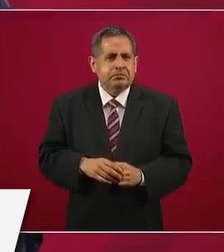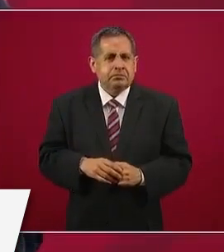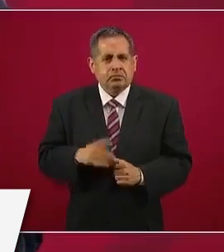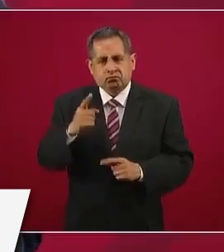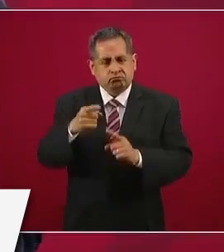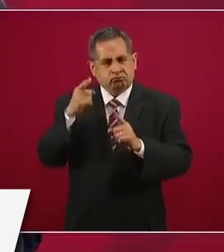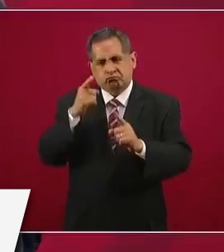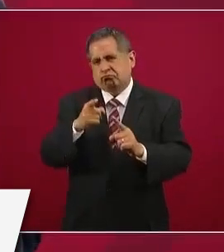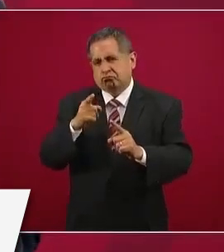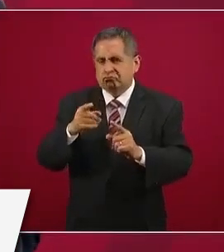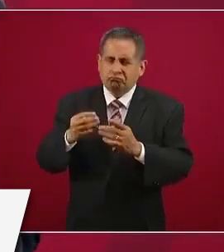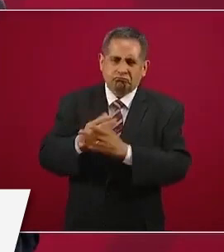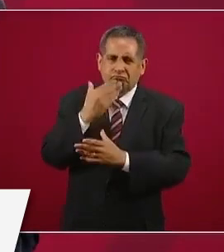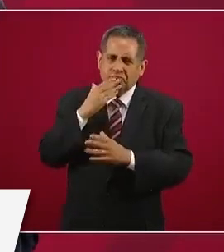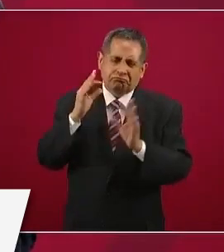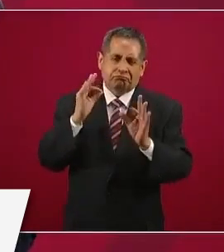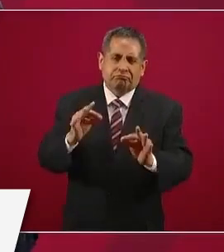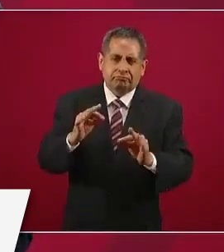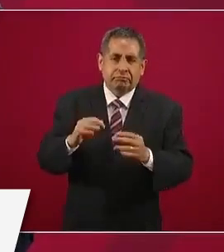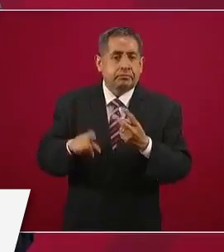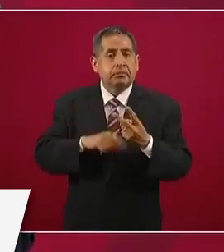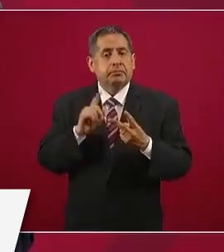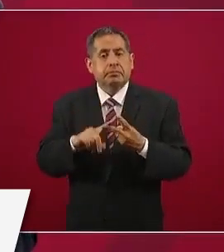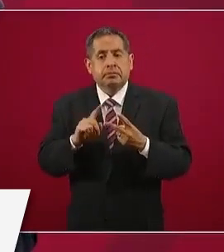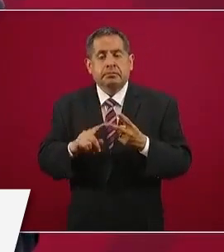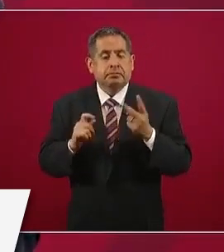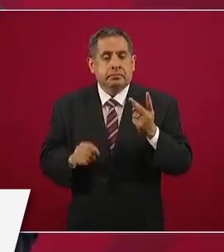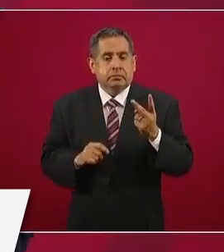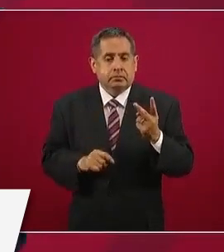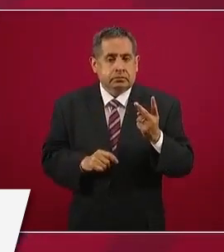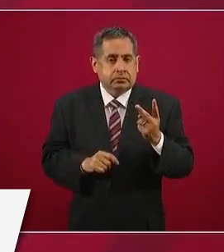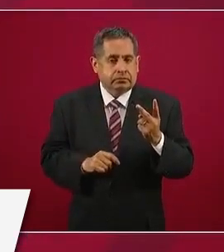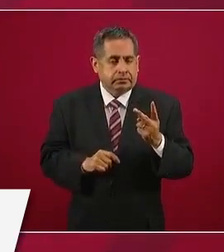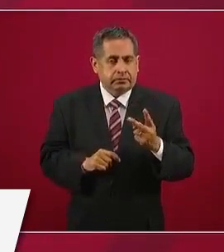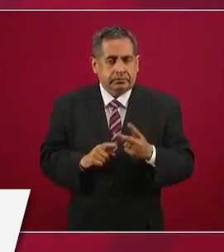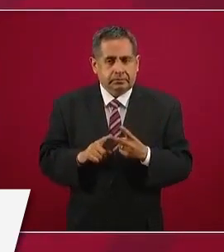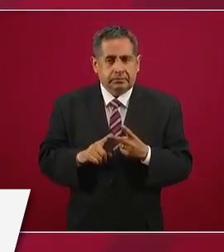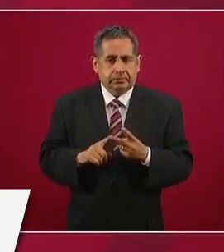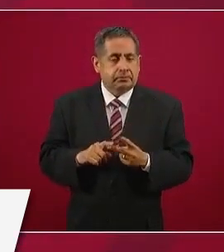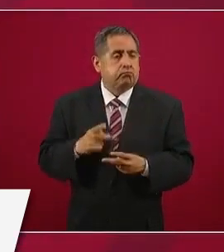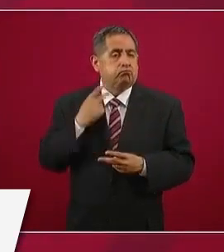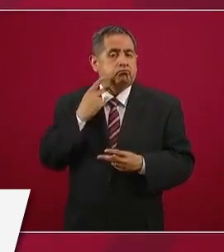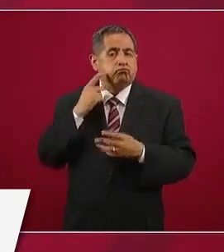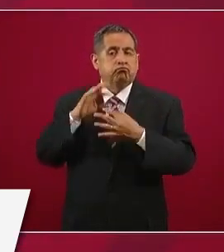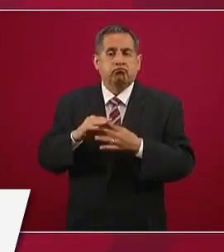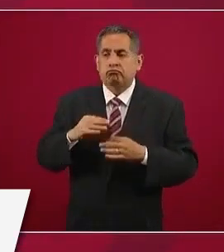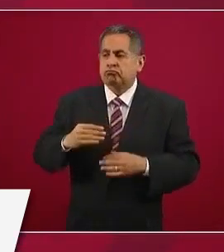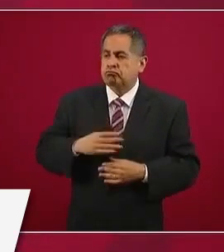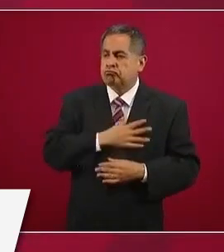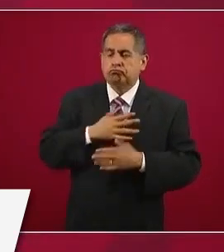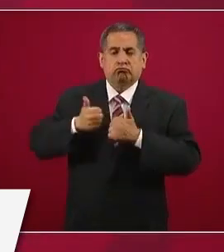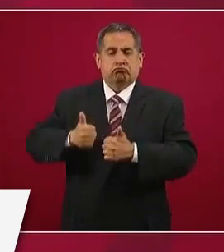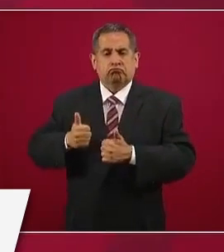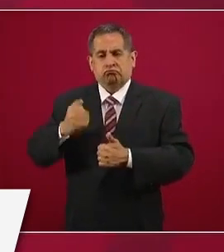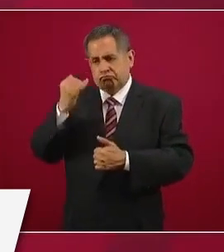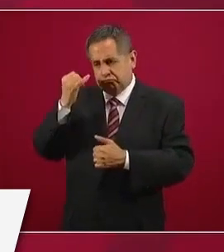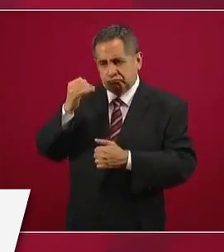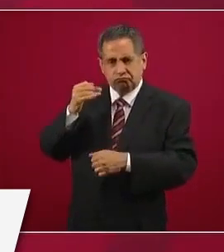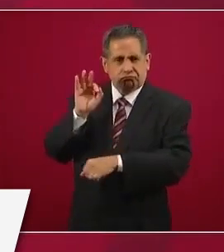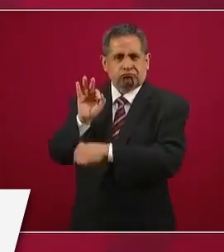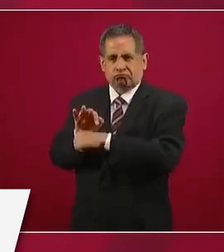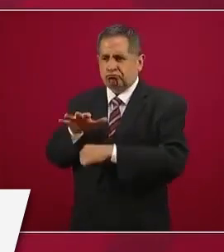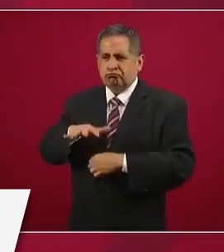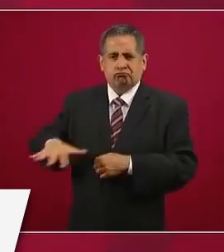un logro. Otro logro, la política de bienestar para el pueblo.